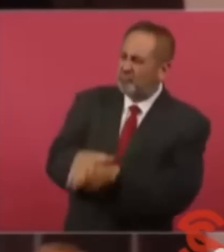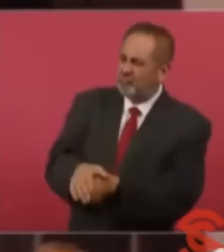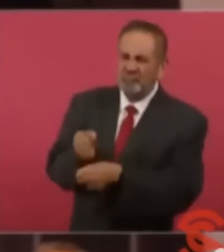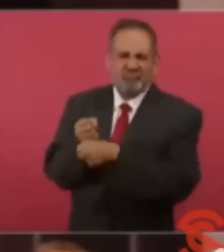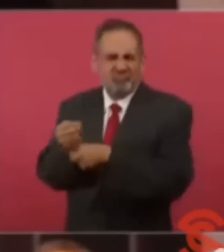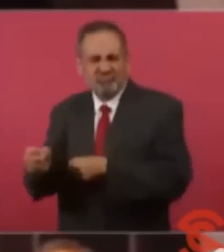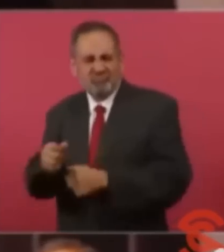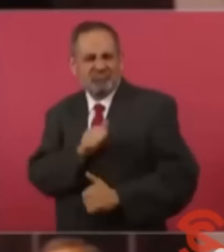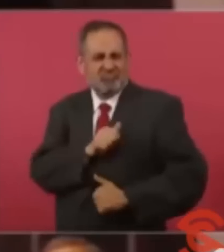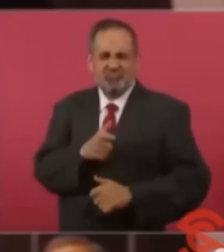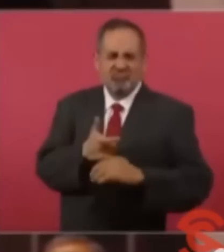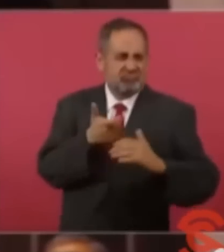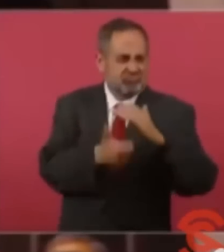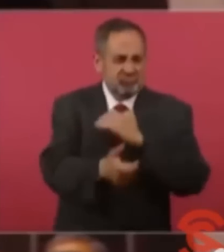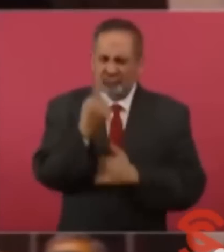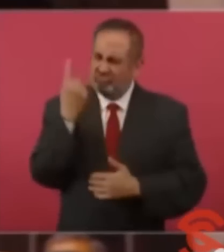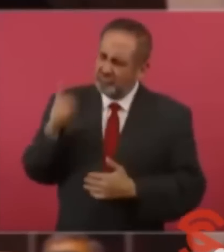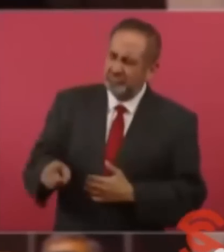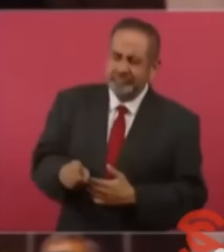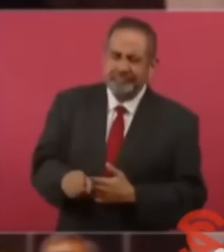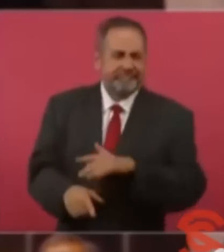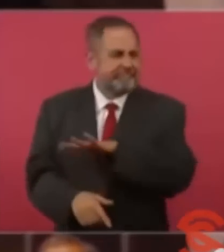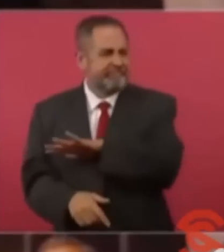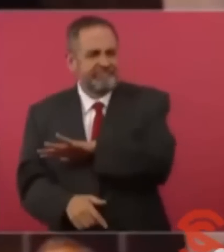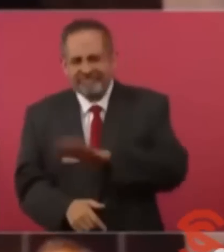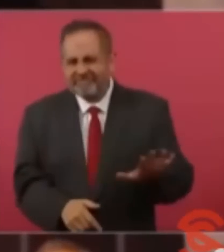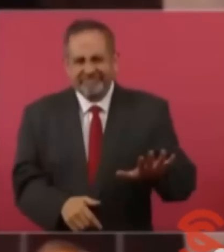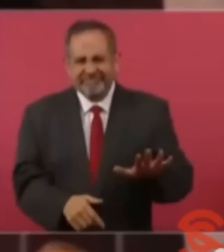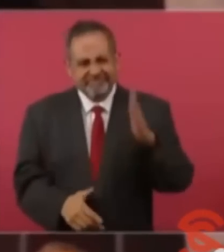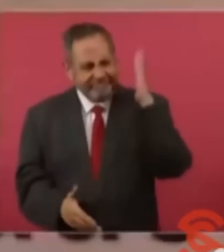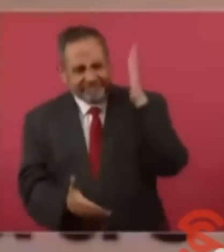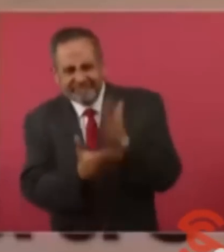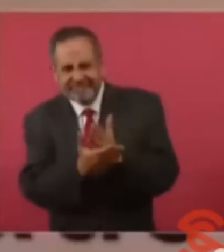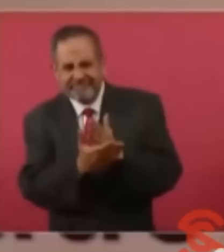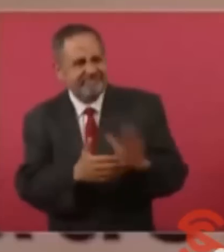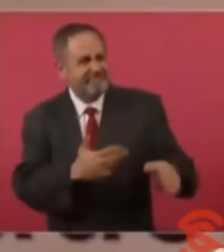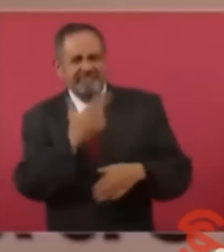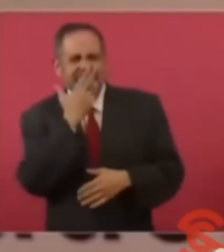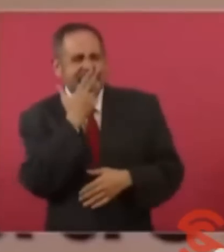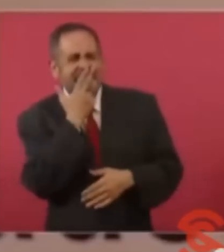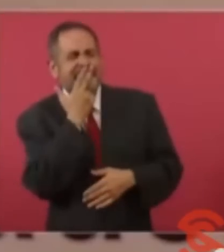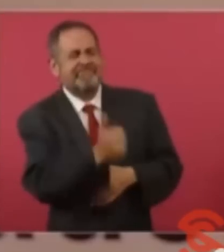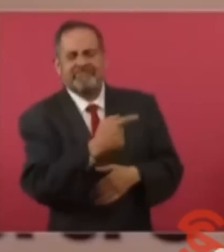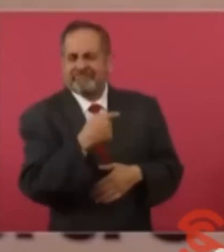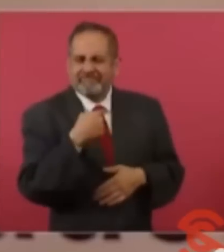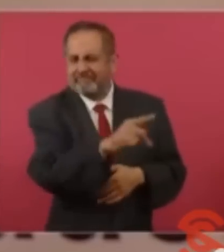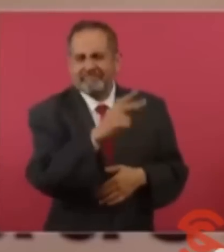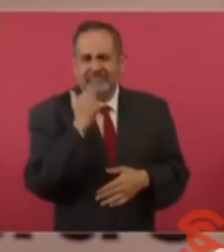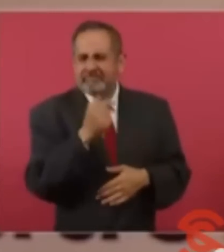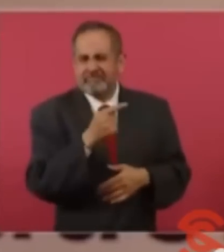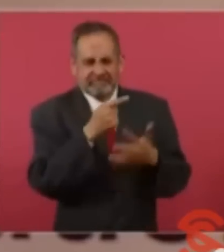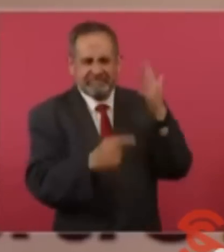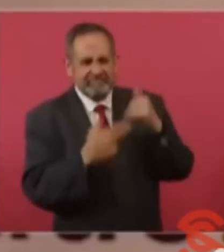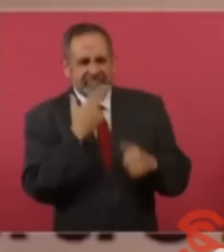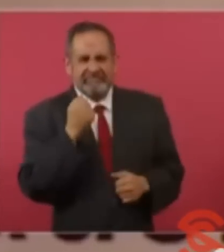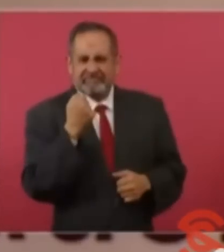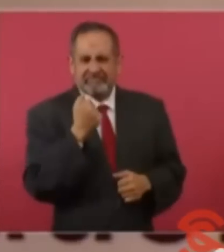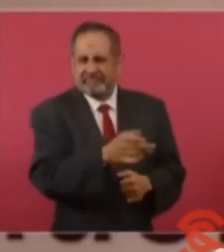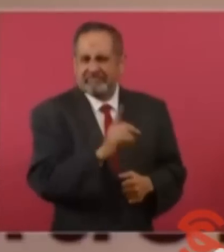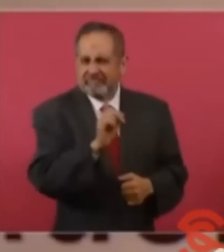del dinero, pero eso ya no funciona.